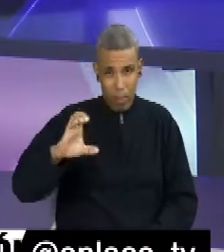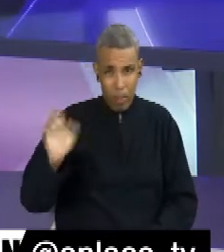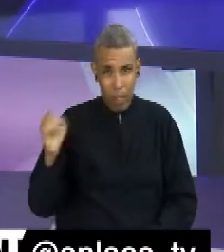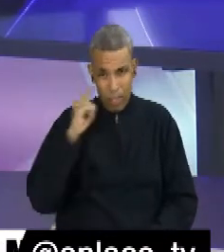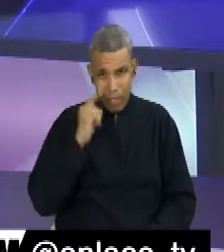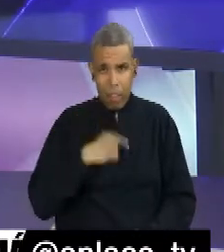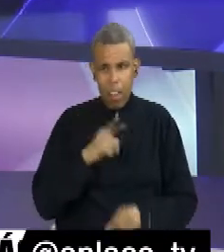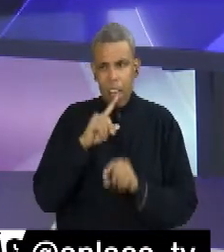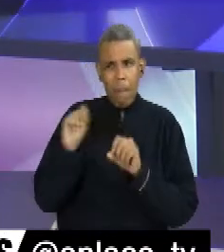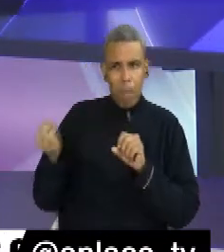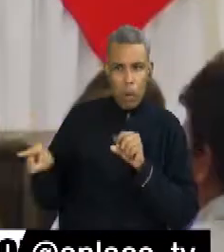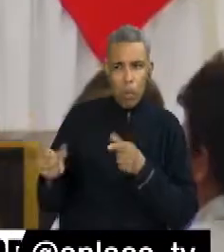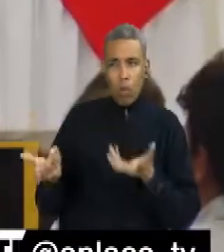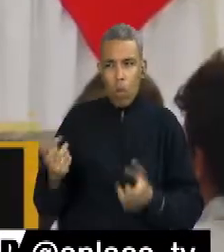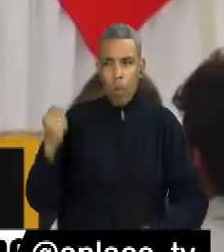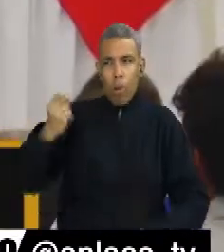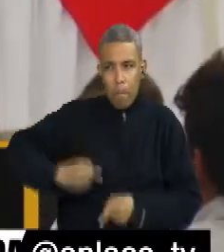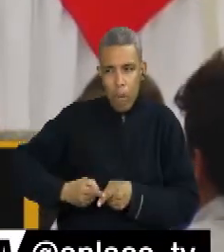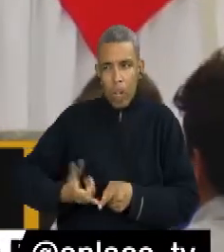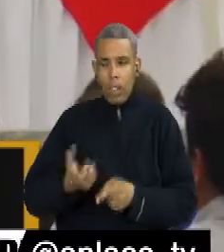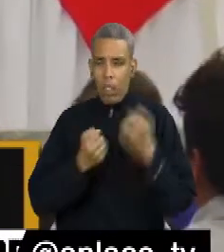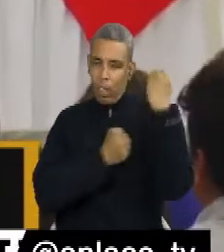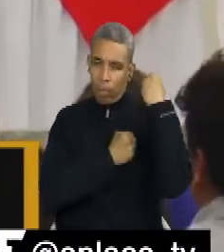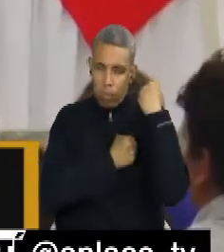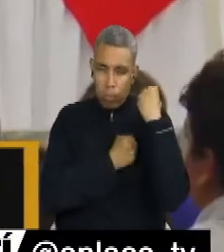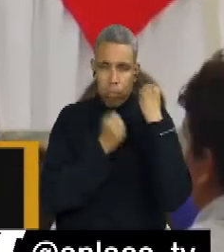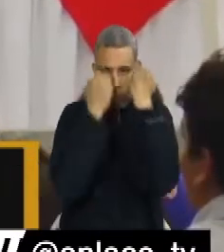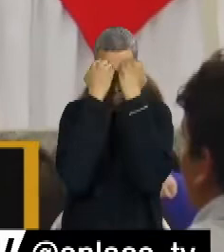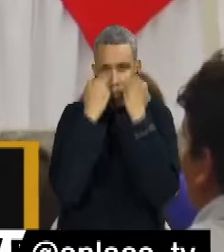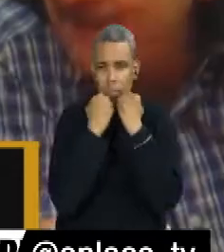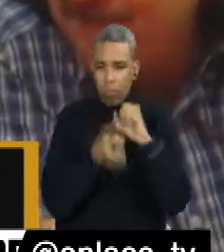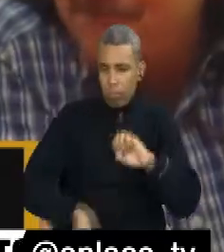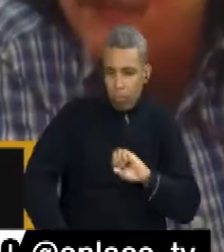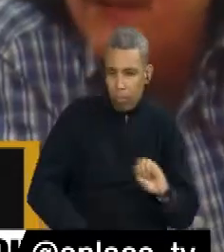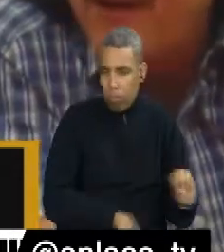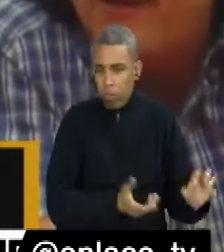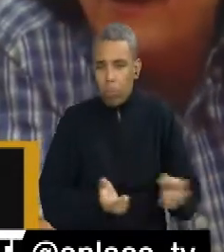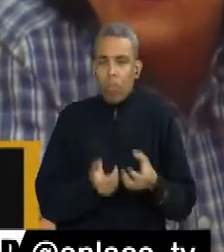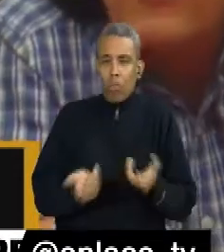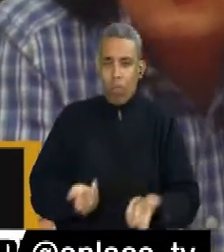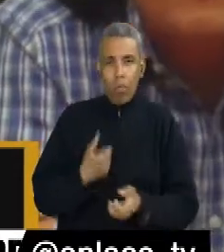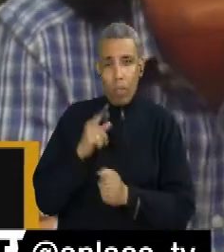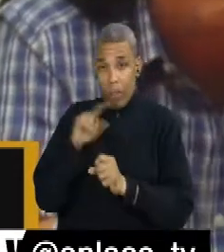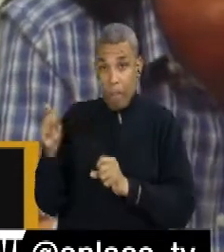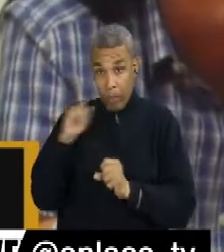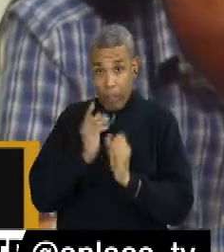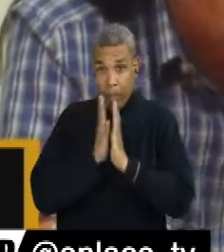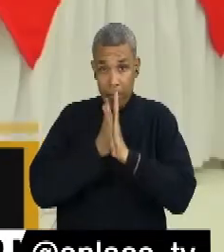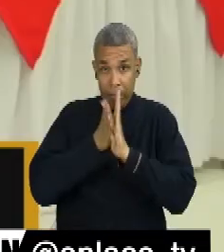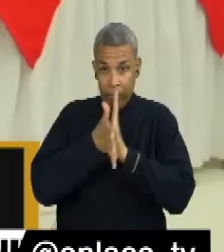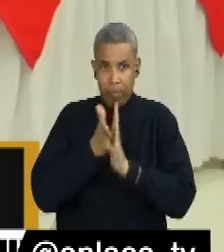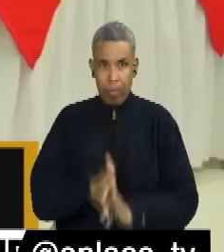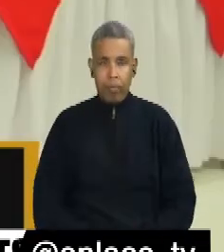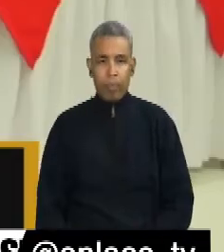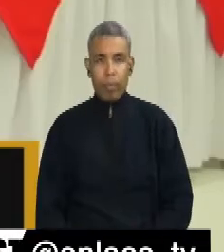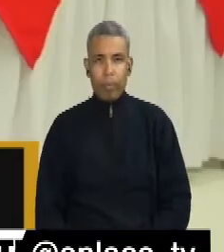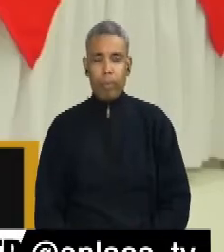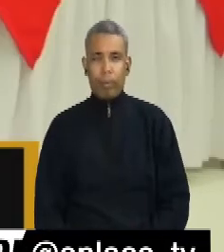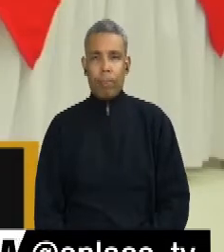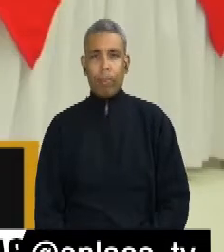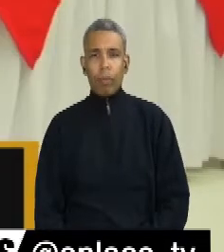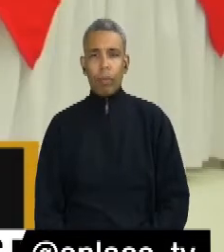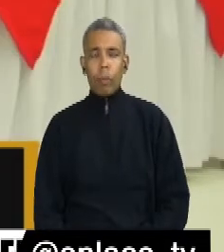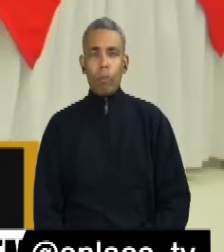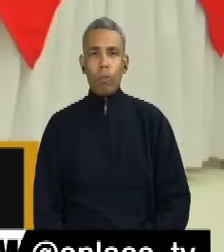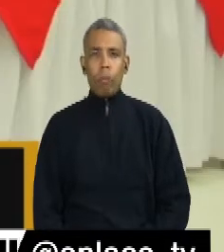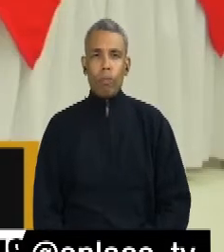guerrilla. Pastora Lape, miembro del secretariado de las FARC, habló para Enlace Noticias en forma exclusiva sobre el encuentro este martes en Barranca Bermeja con el